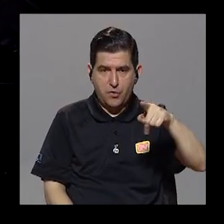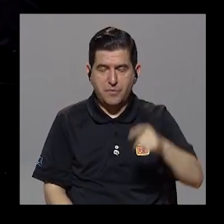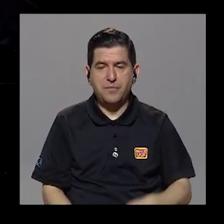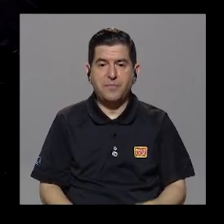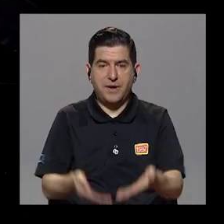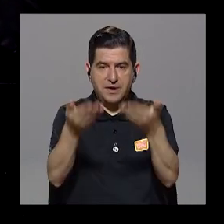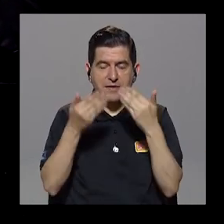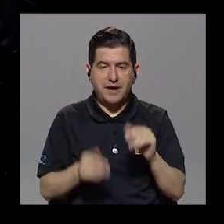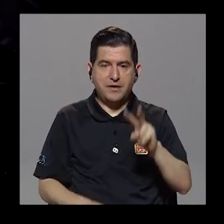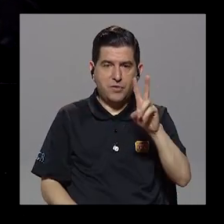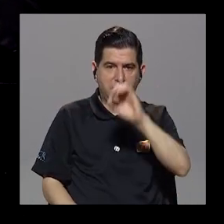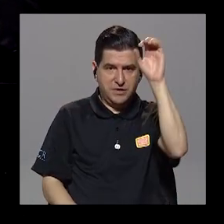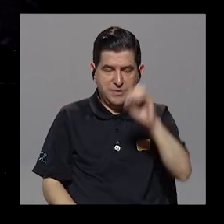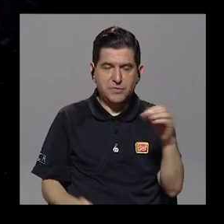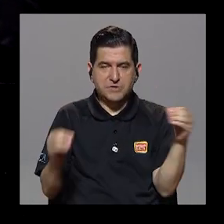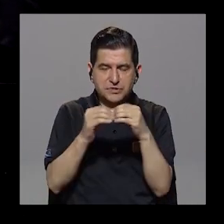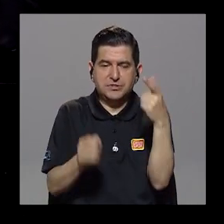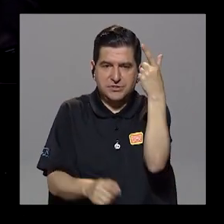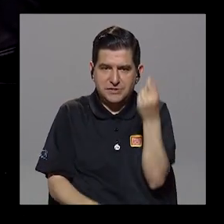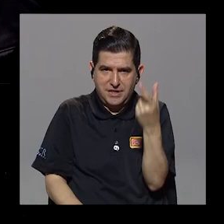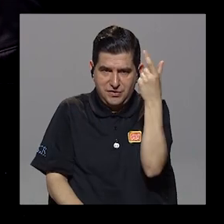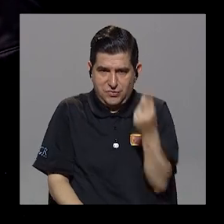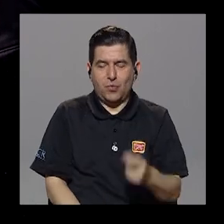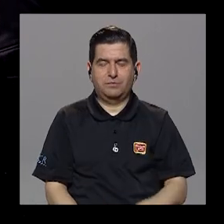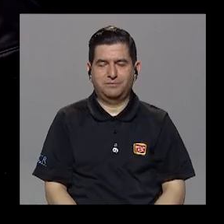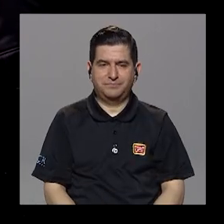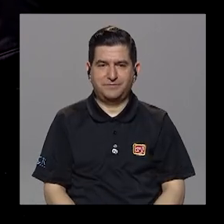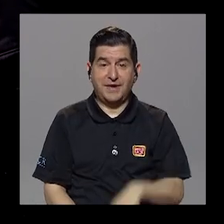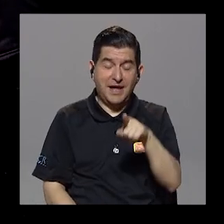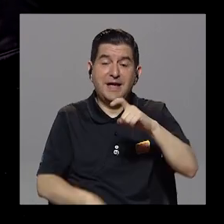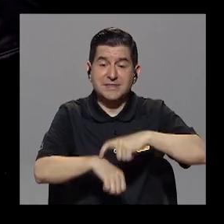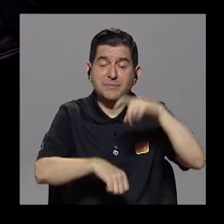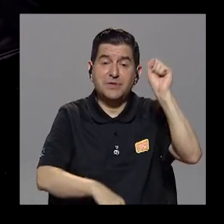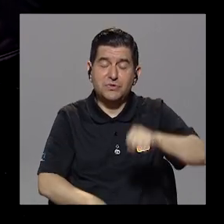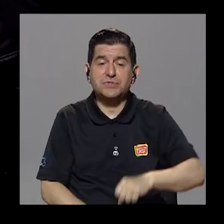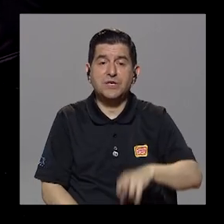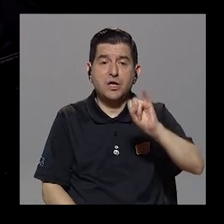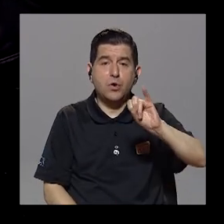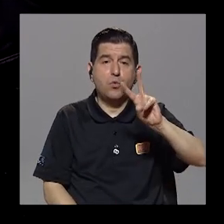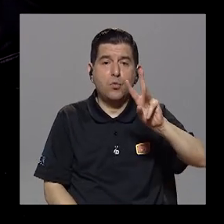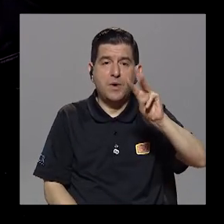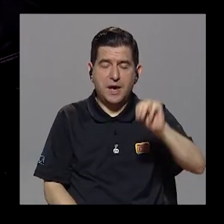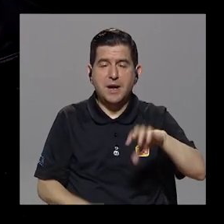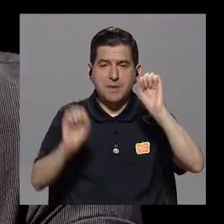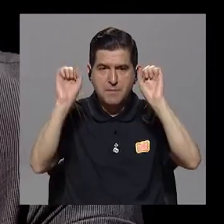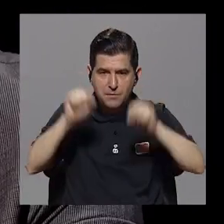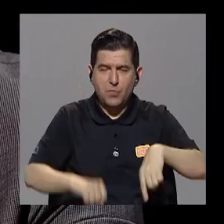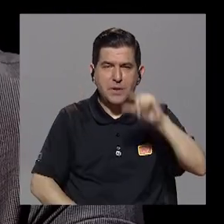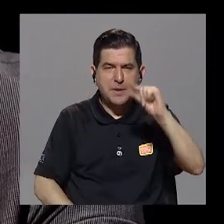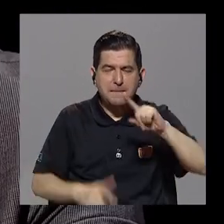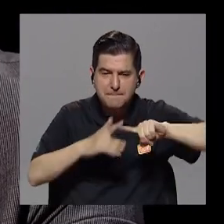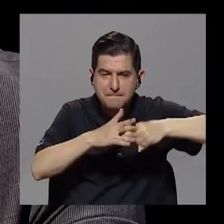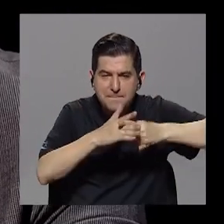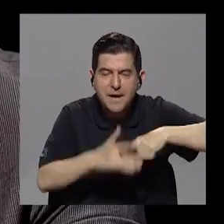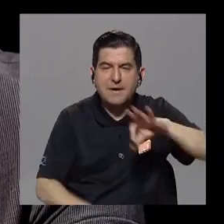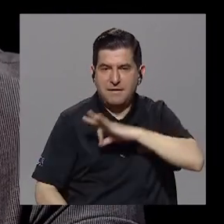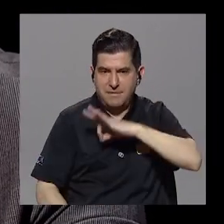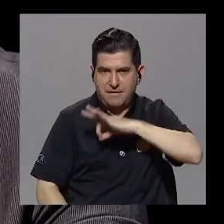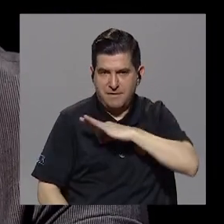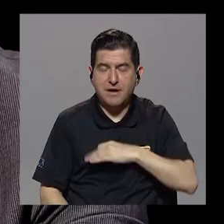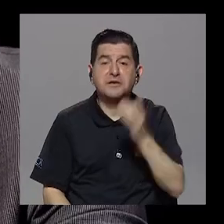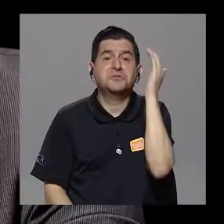otro 20% de pensión. Me quedo con eso, don Álvaro. Entonces, ahí sí, el IVM puede hacer un pequeño ajuste en los beneficios